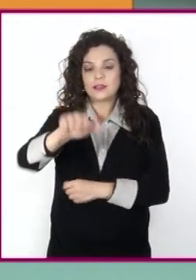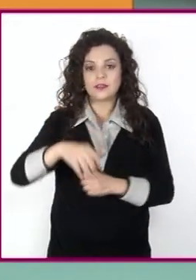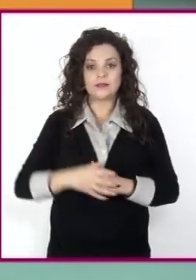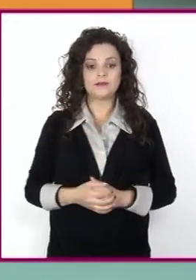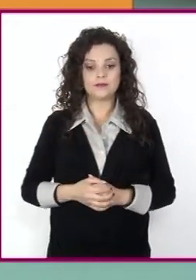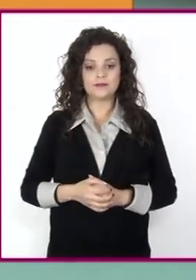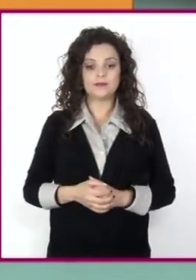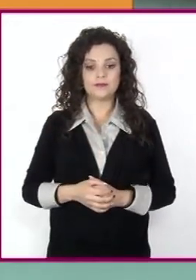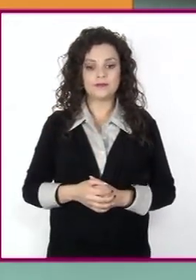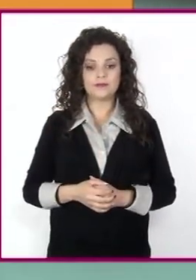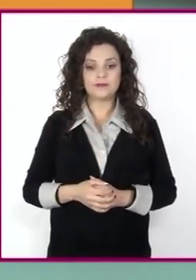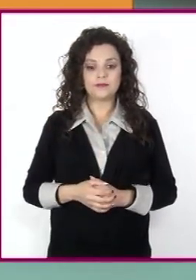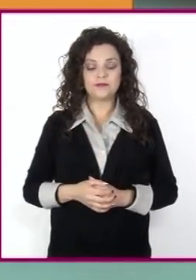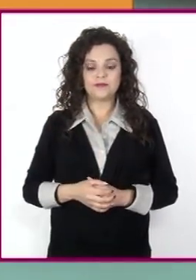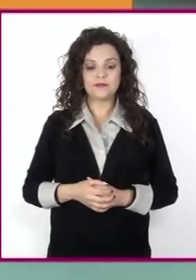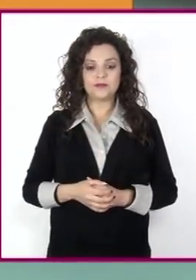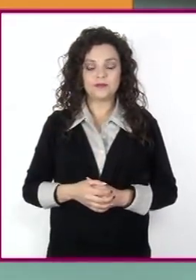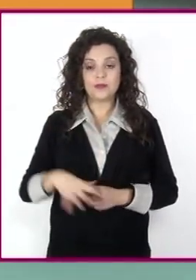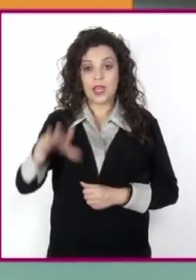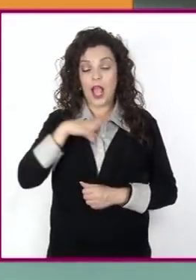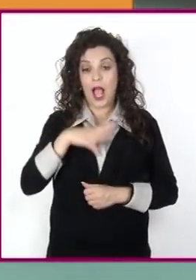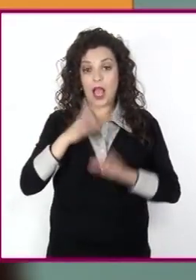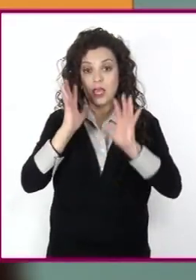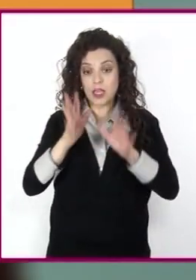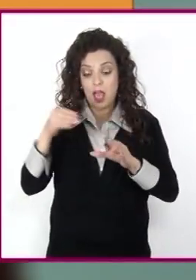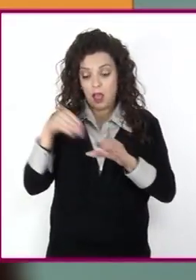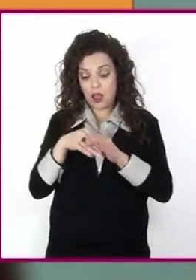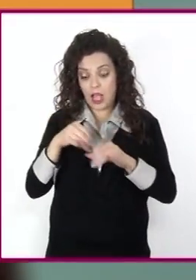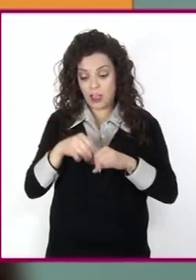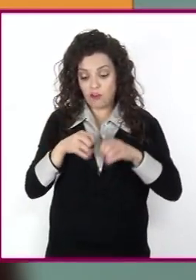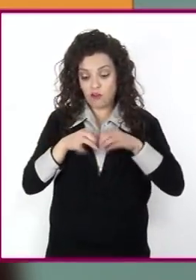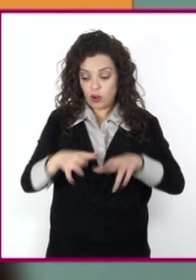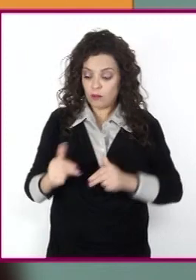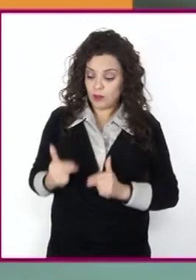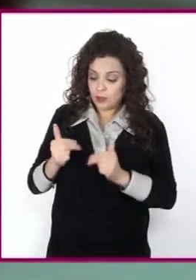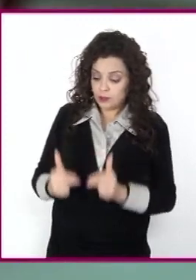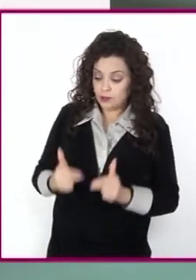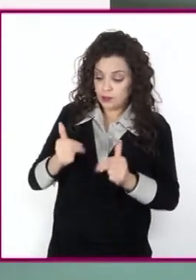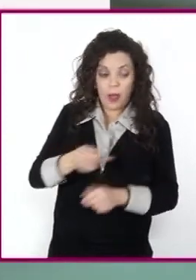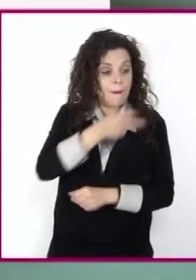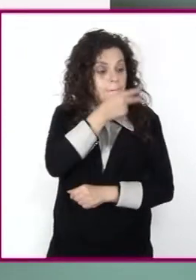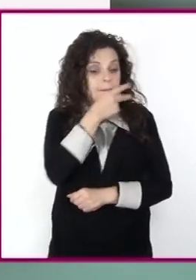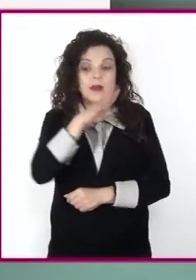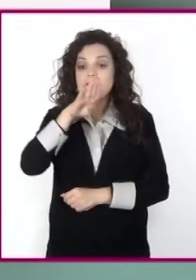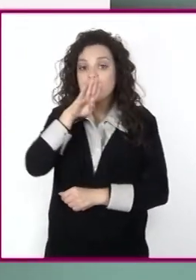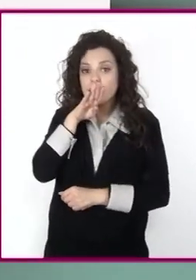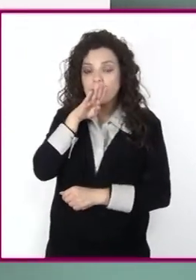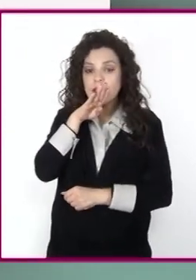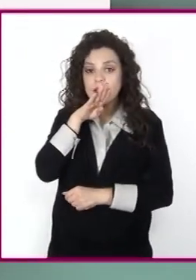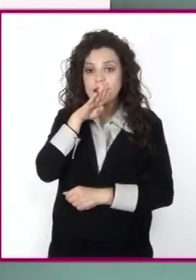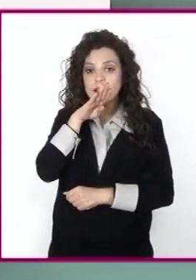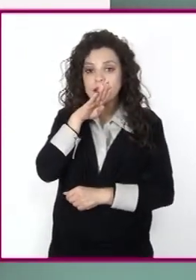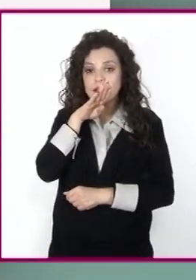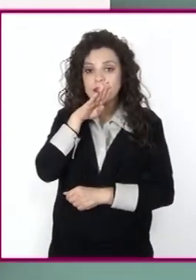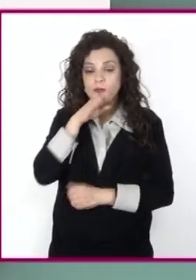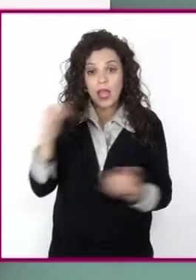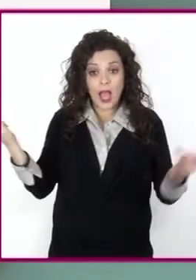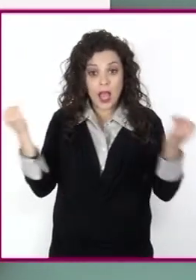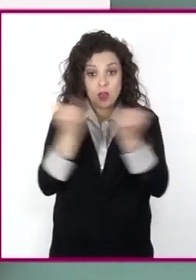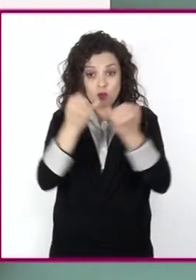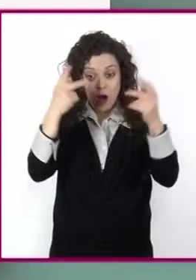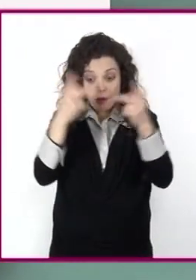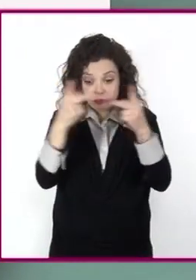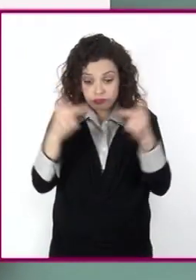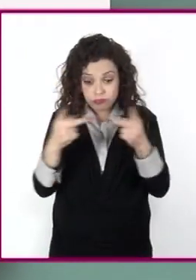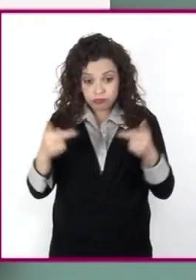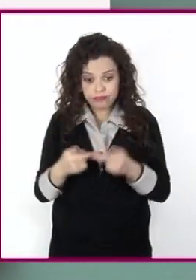Como el descendiente recibe la información hereditaria de ambos padres, no es genéticamente idéntico a ninguno de